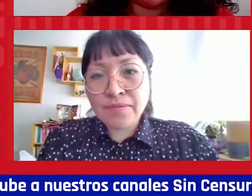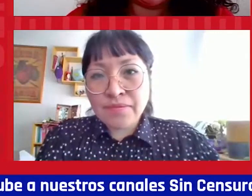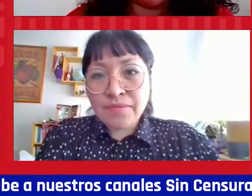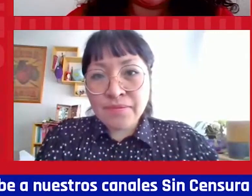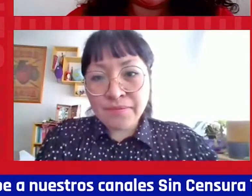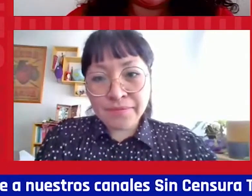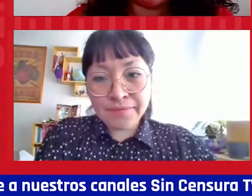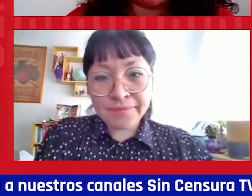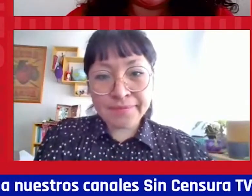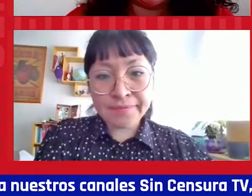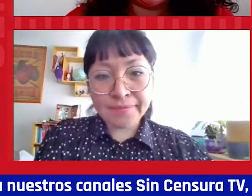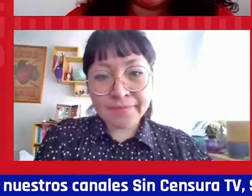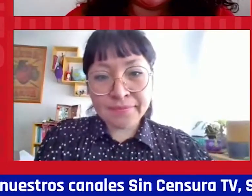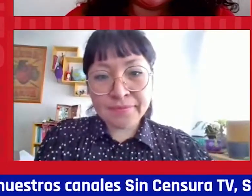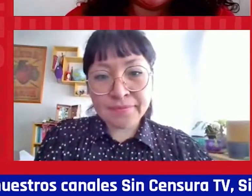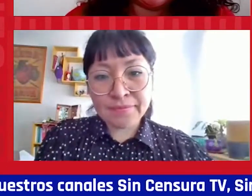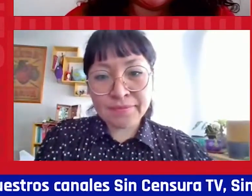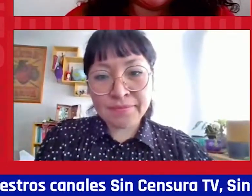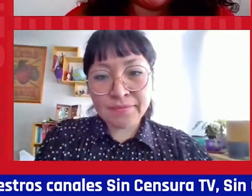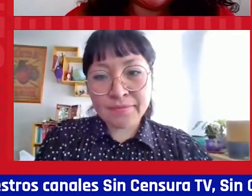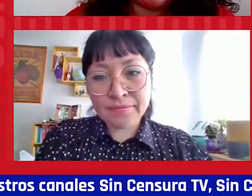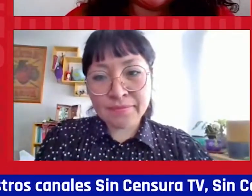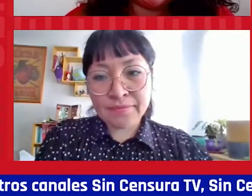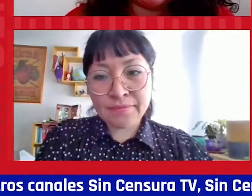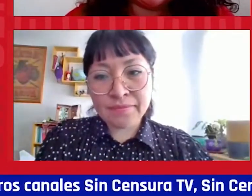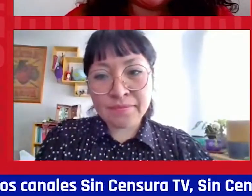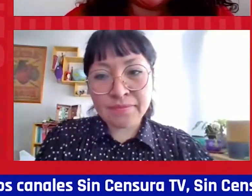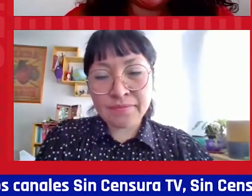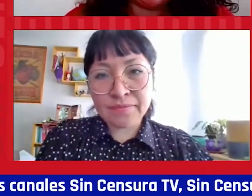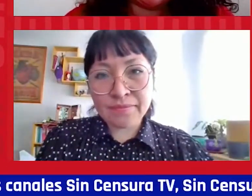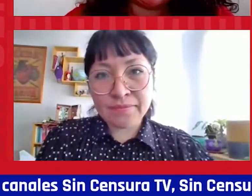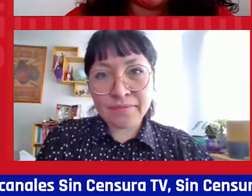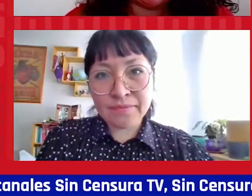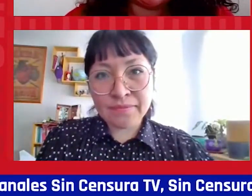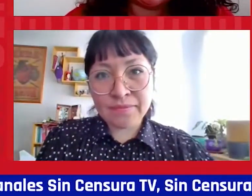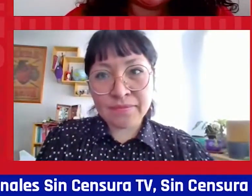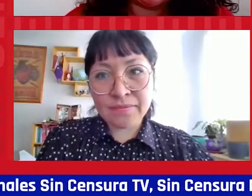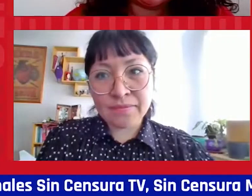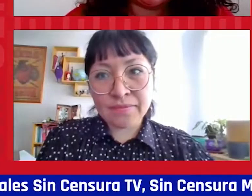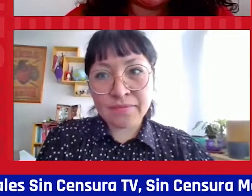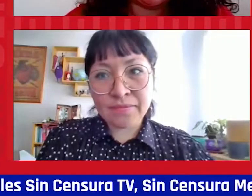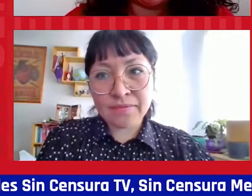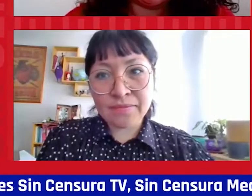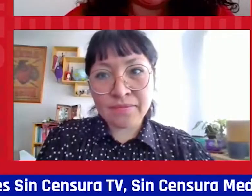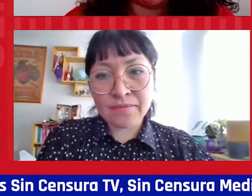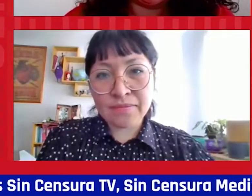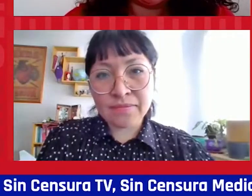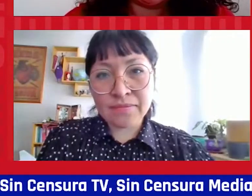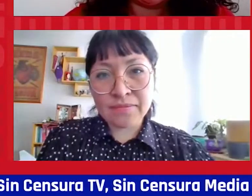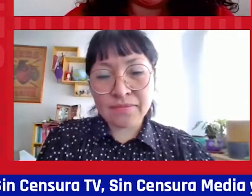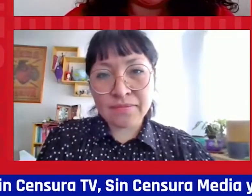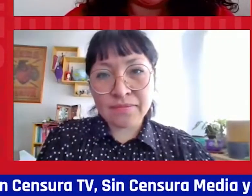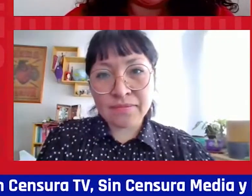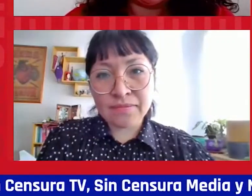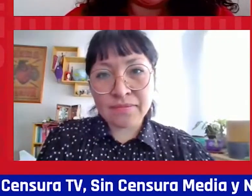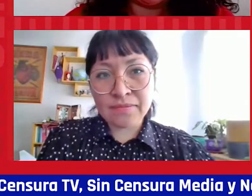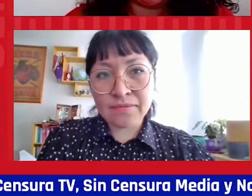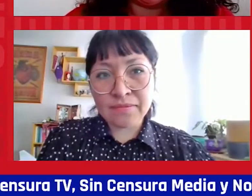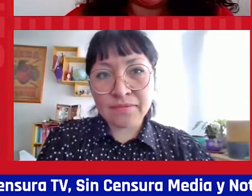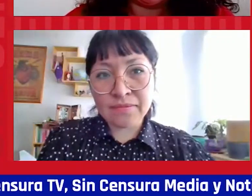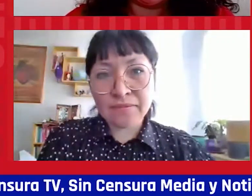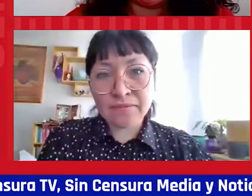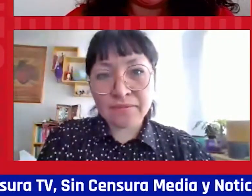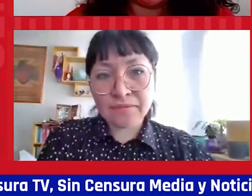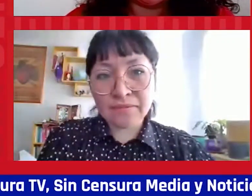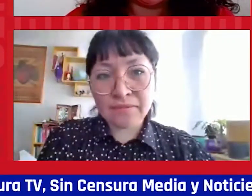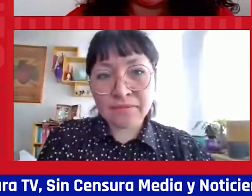pregunto porque creo que es también una oportunidad para determinar